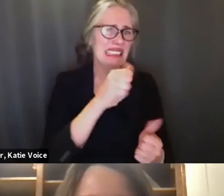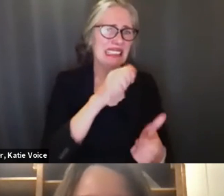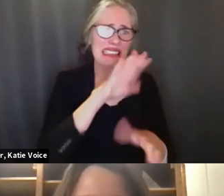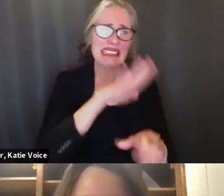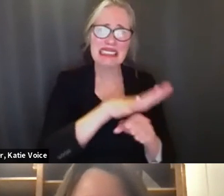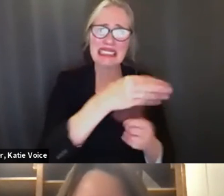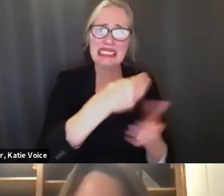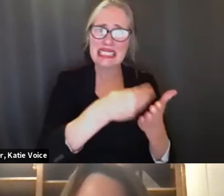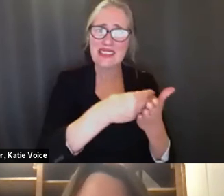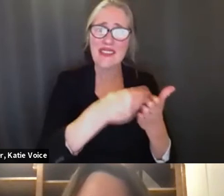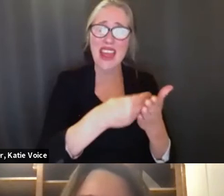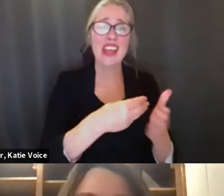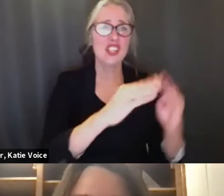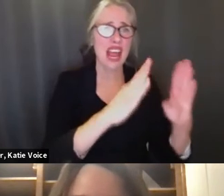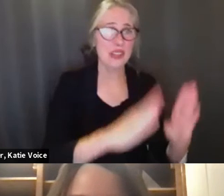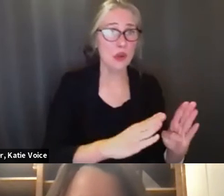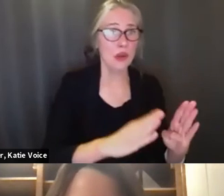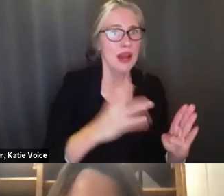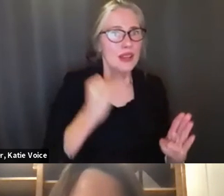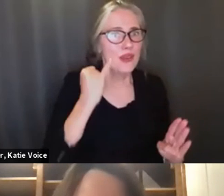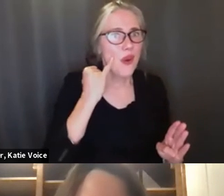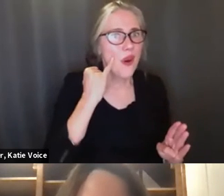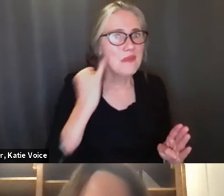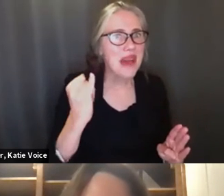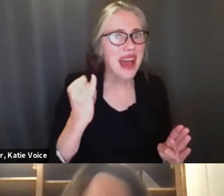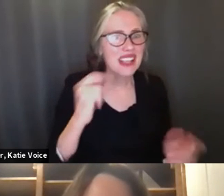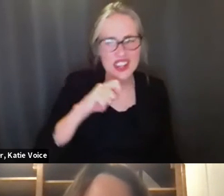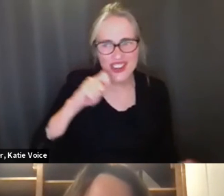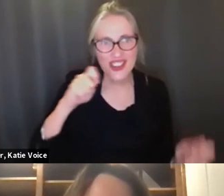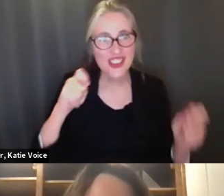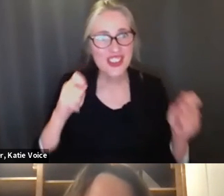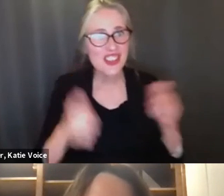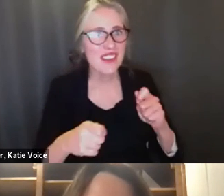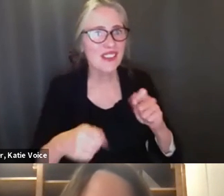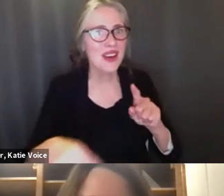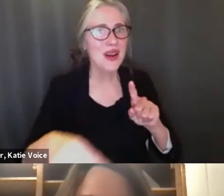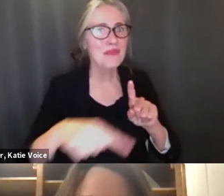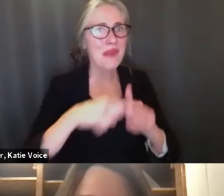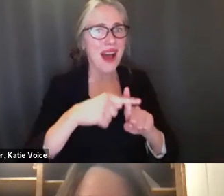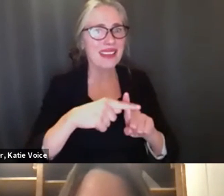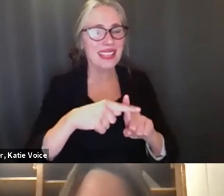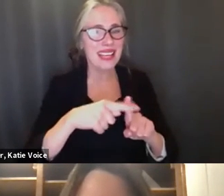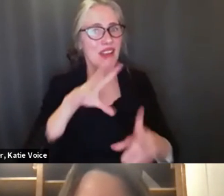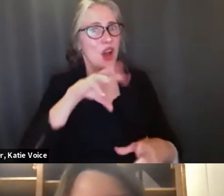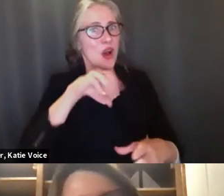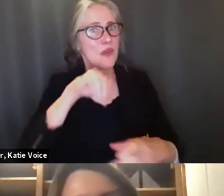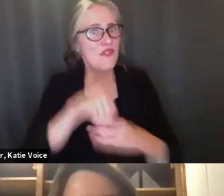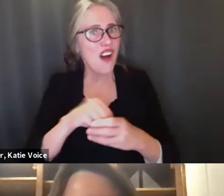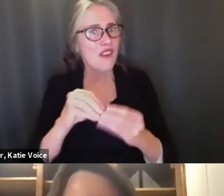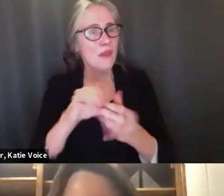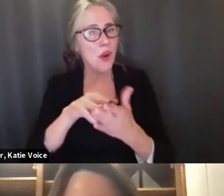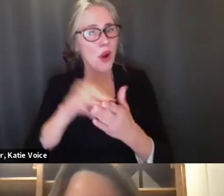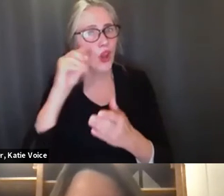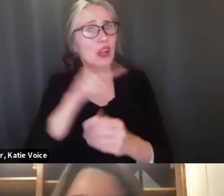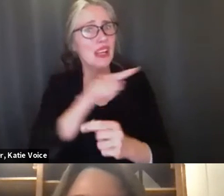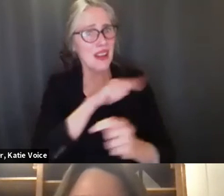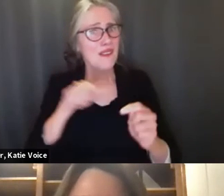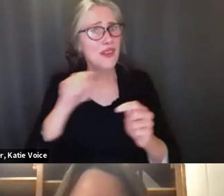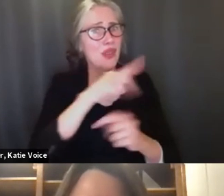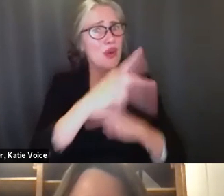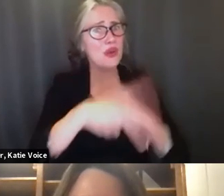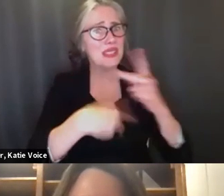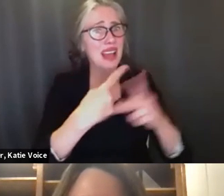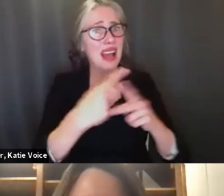esto haría para los estudiantes de nuestra comunidad y de cómo el aprendizaje colaborativo les podría